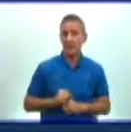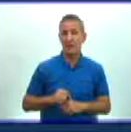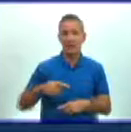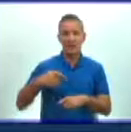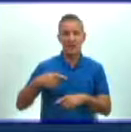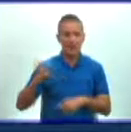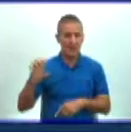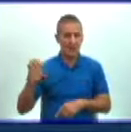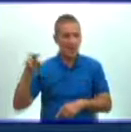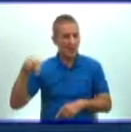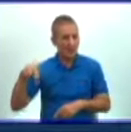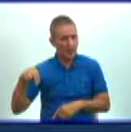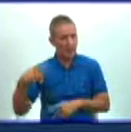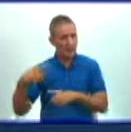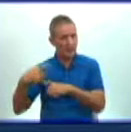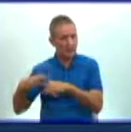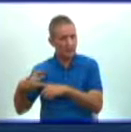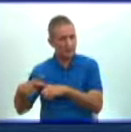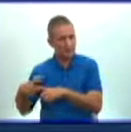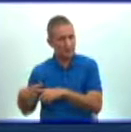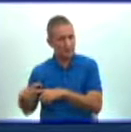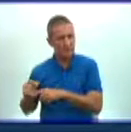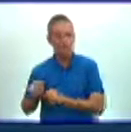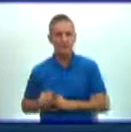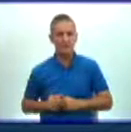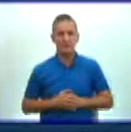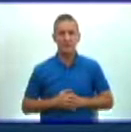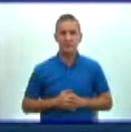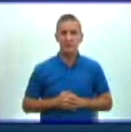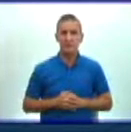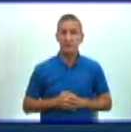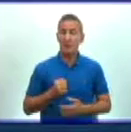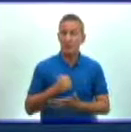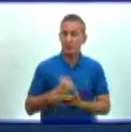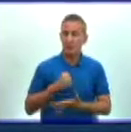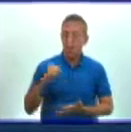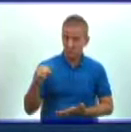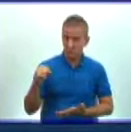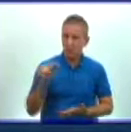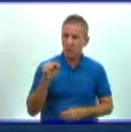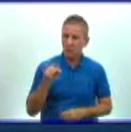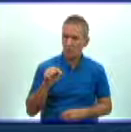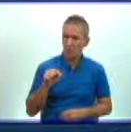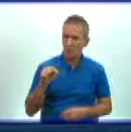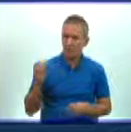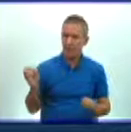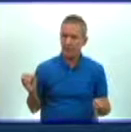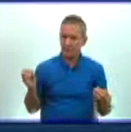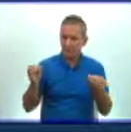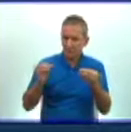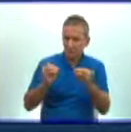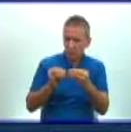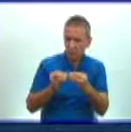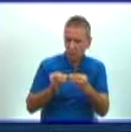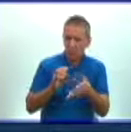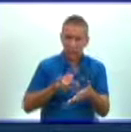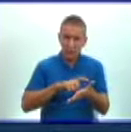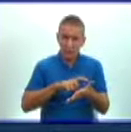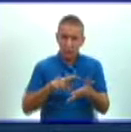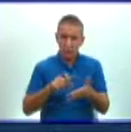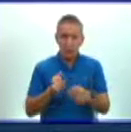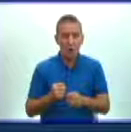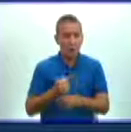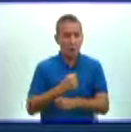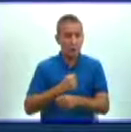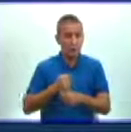constituye una oportunidad sublime. Para lograr esa cohesión en mi texto,